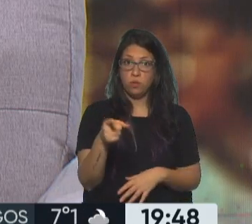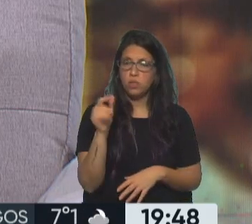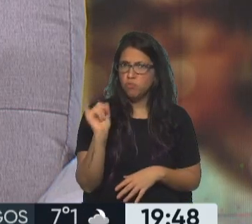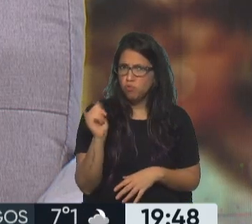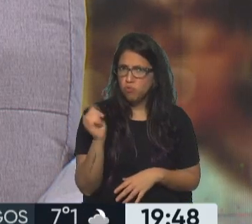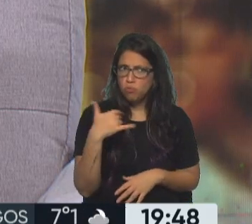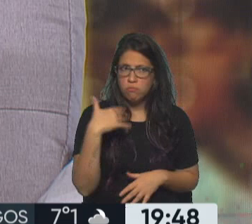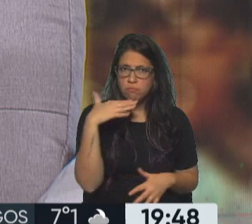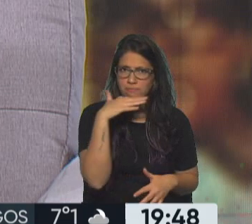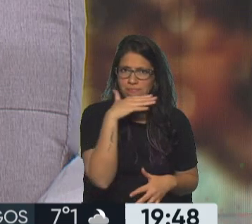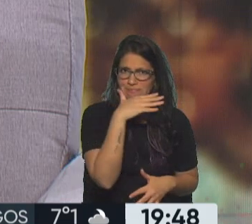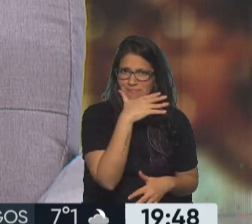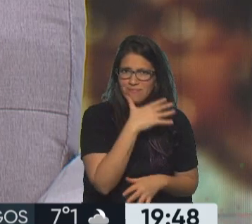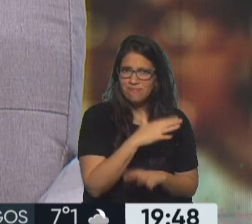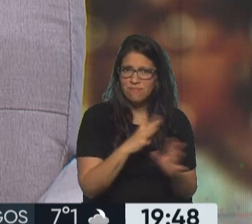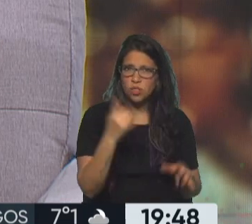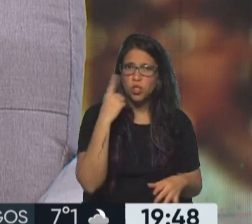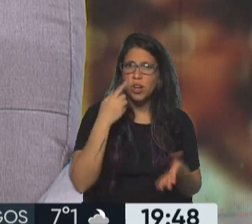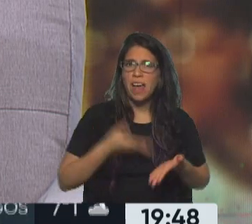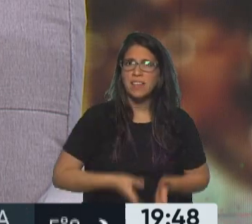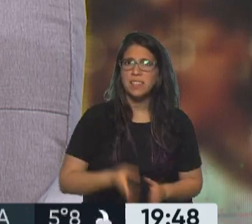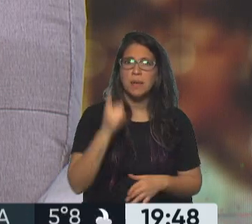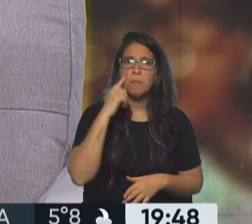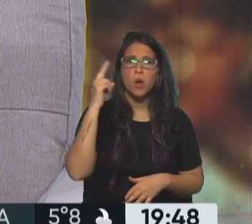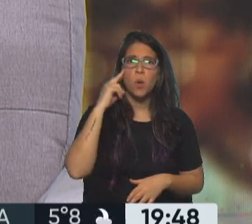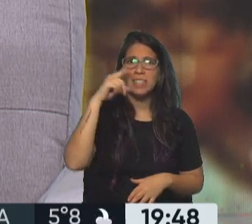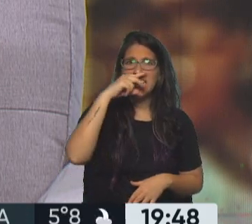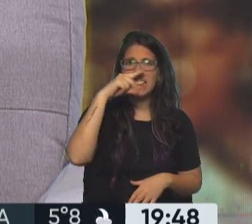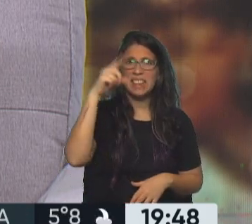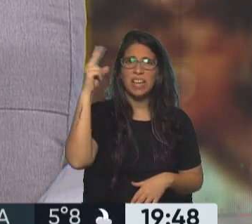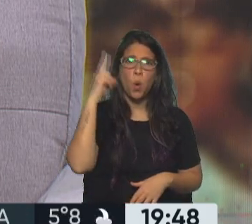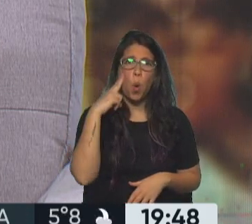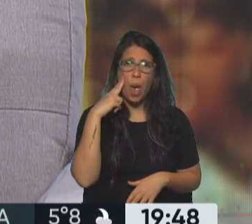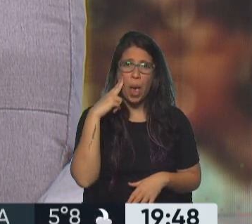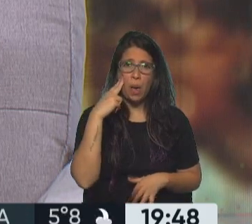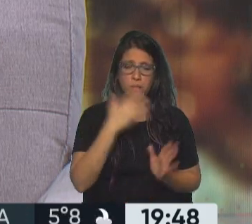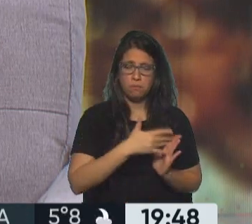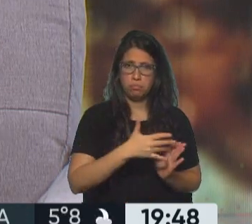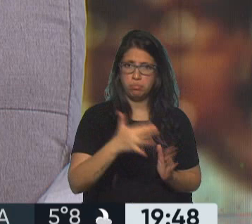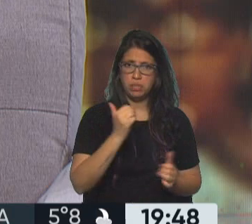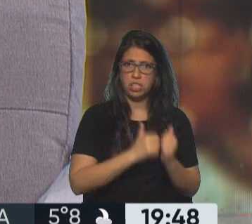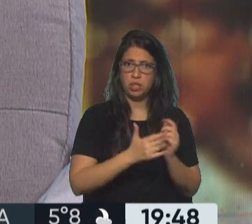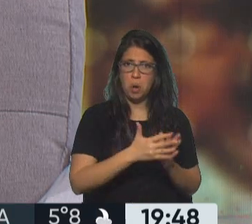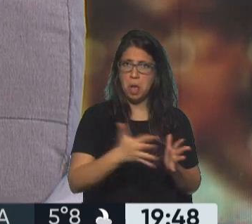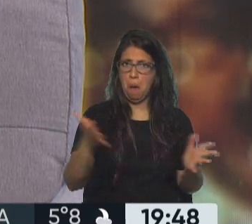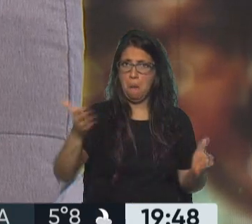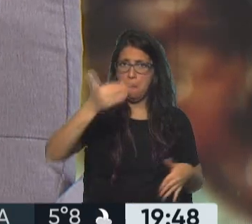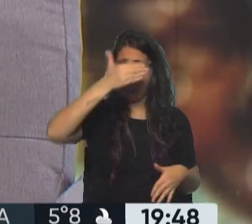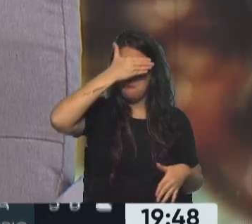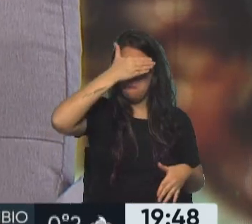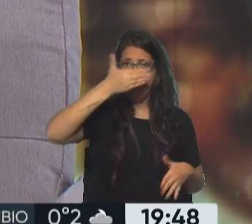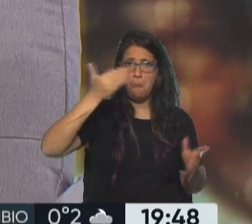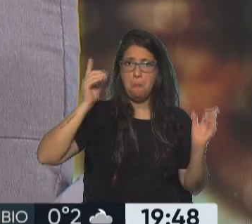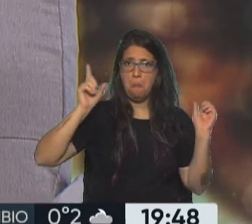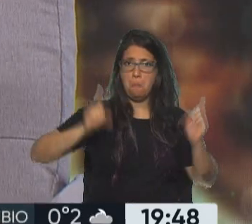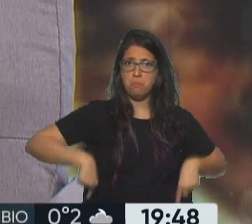un no entender, porque además yo pensaba que nací en el 79, Claro. crecí en años de impunidad y toda esta historia a mí me era totalmente